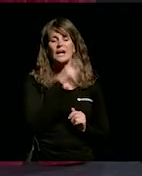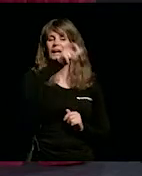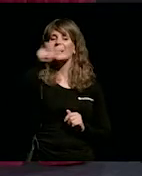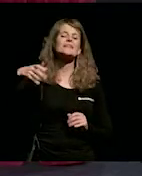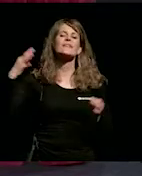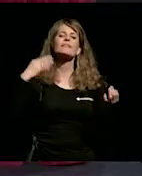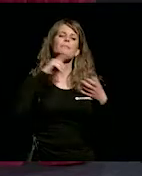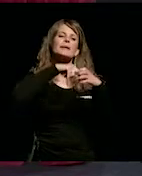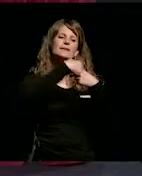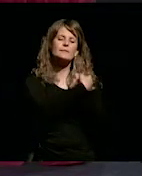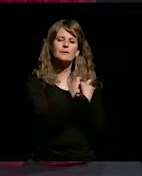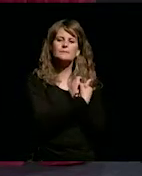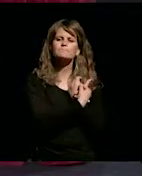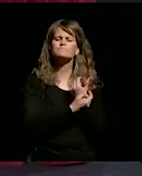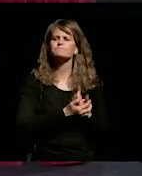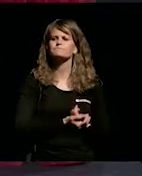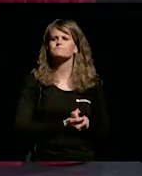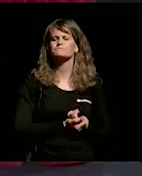participe.